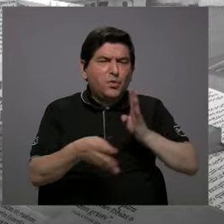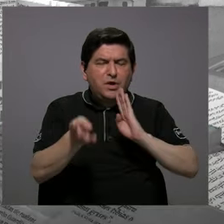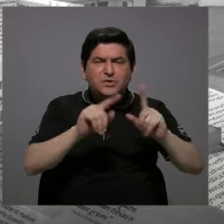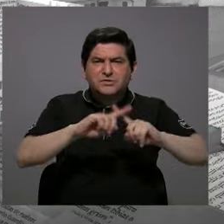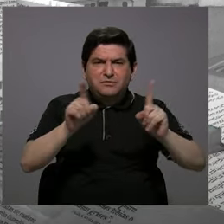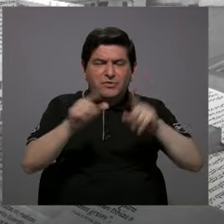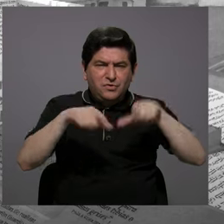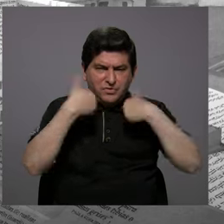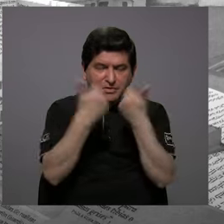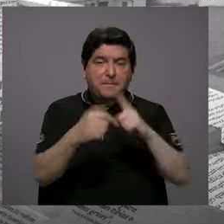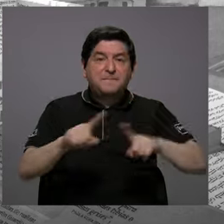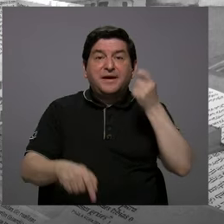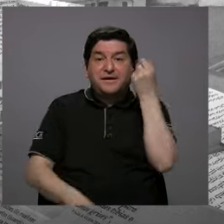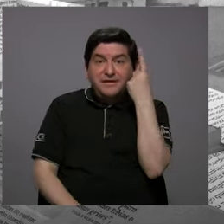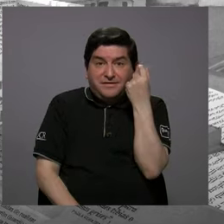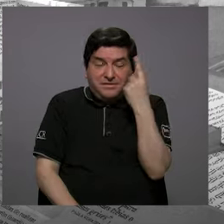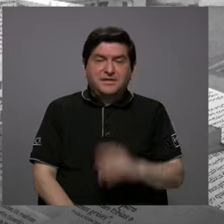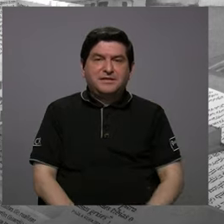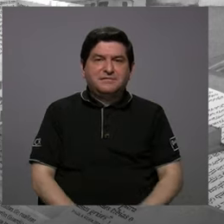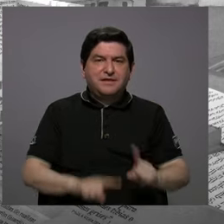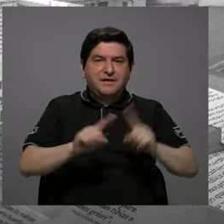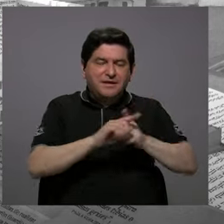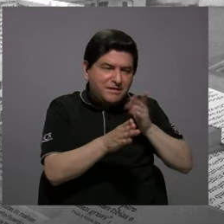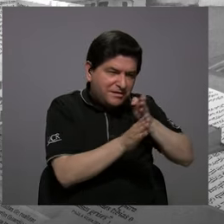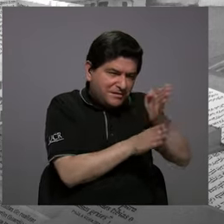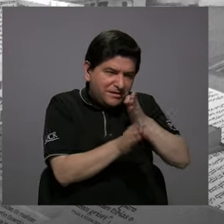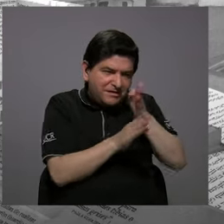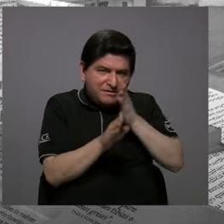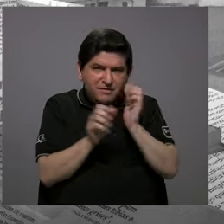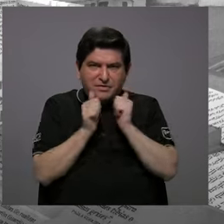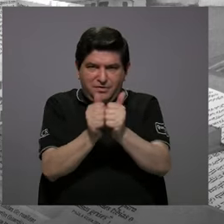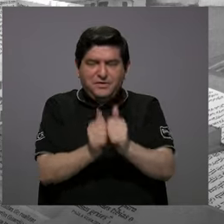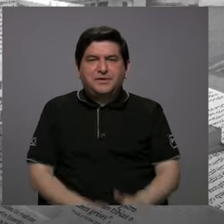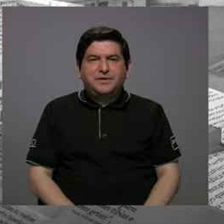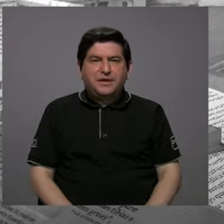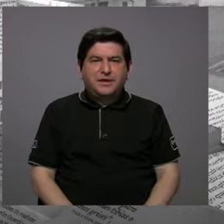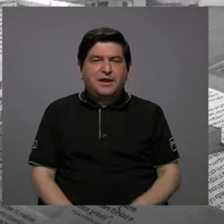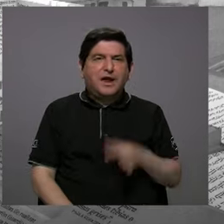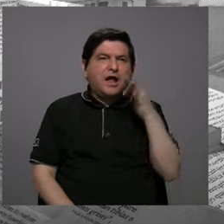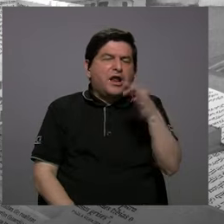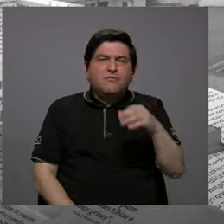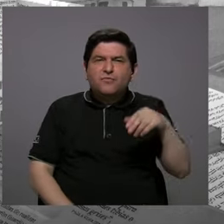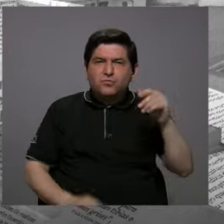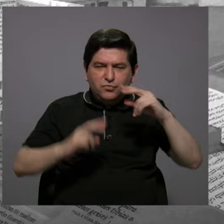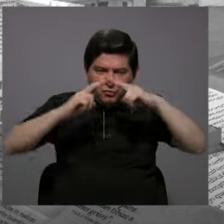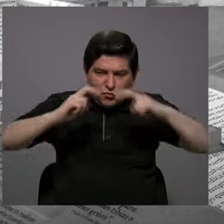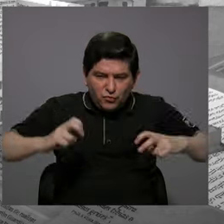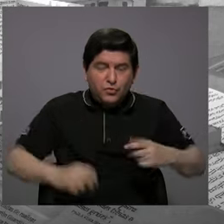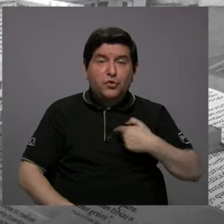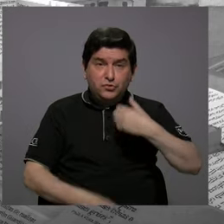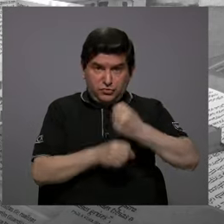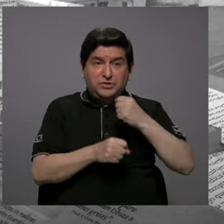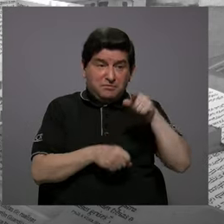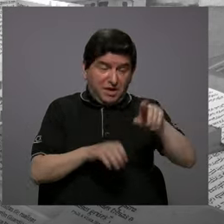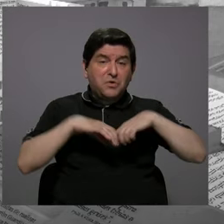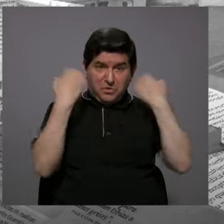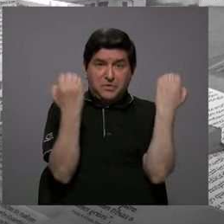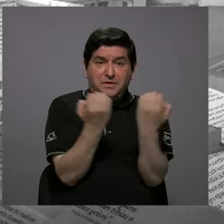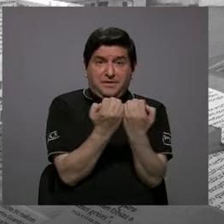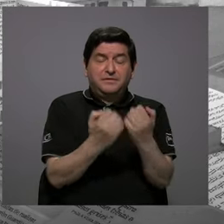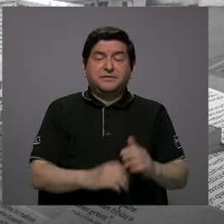cosas pero entender que también hay otras disciplinas que acompañan la prospectiva Yo trabajo con equipos de